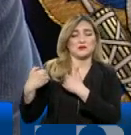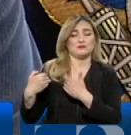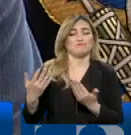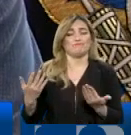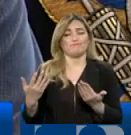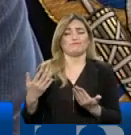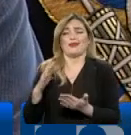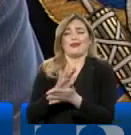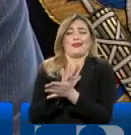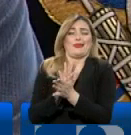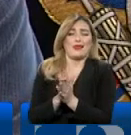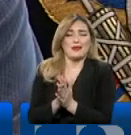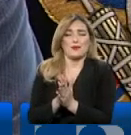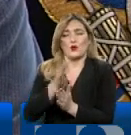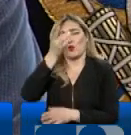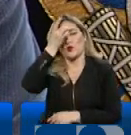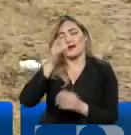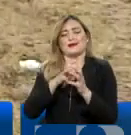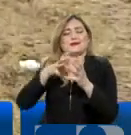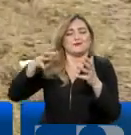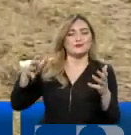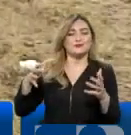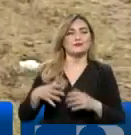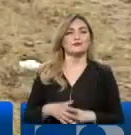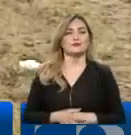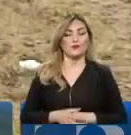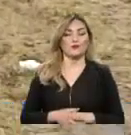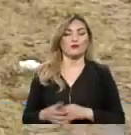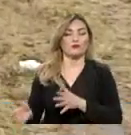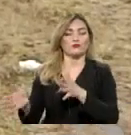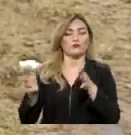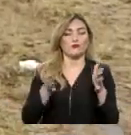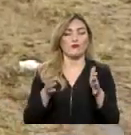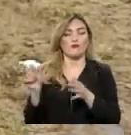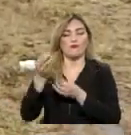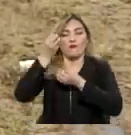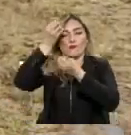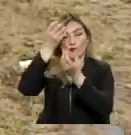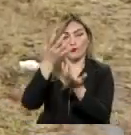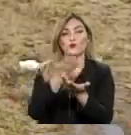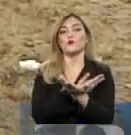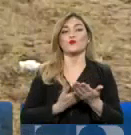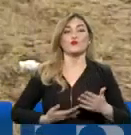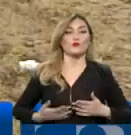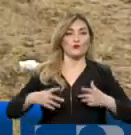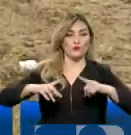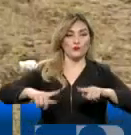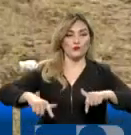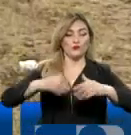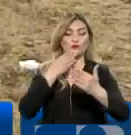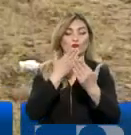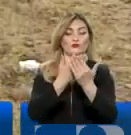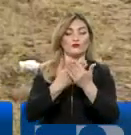una deuda tan grande. Tras el anuncio del presidente y el agradecimiento a los